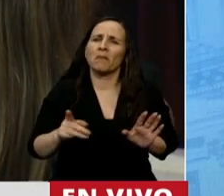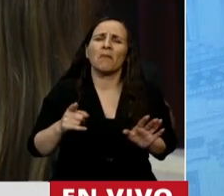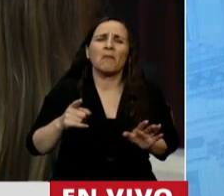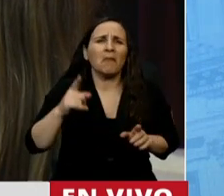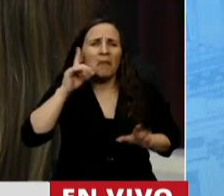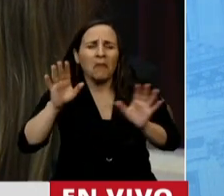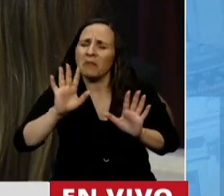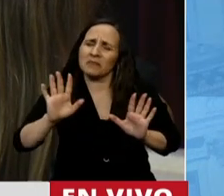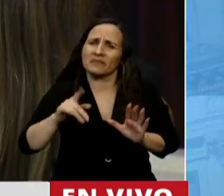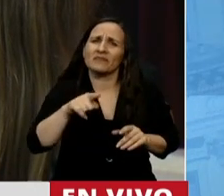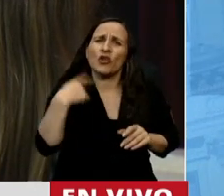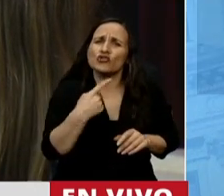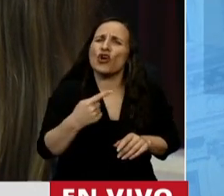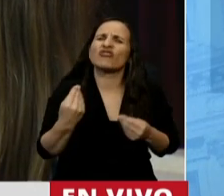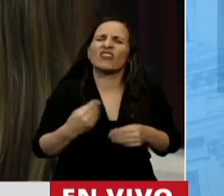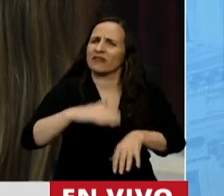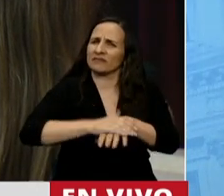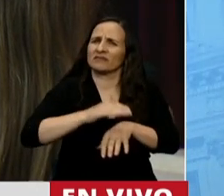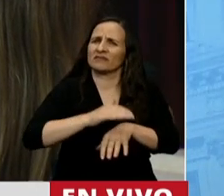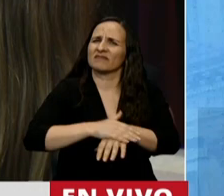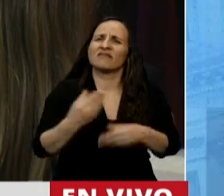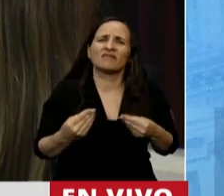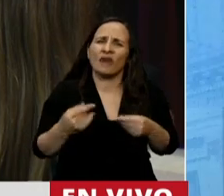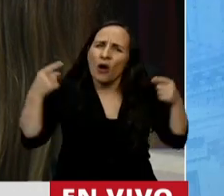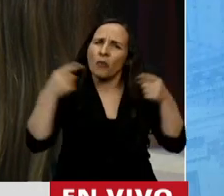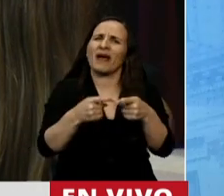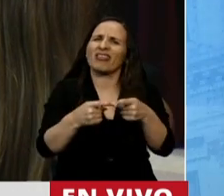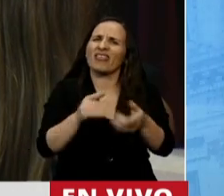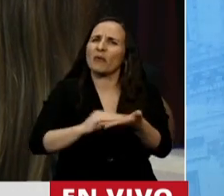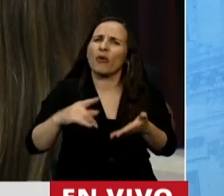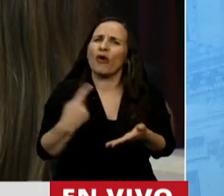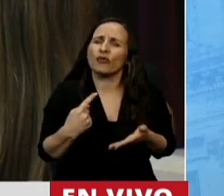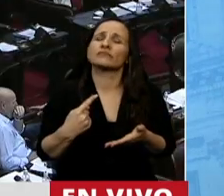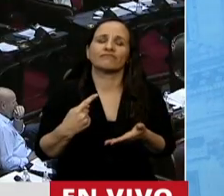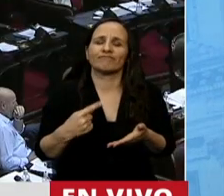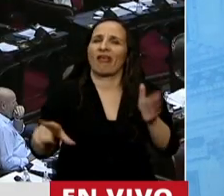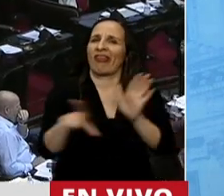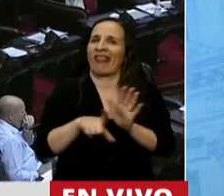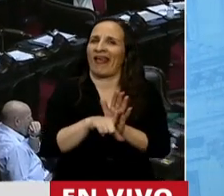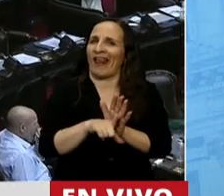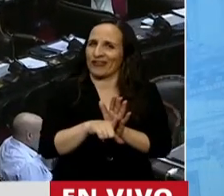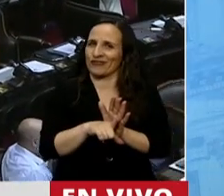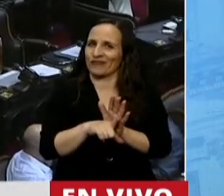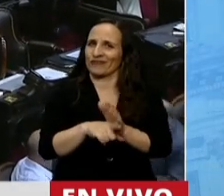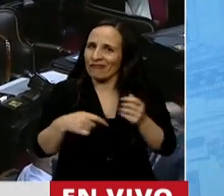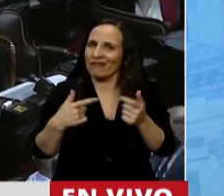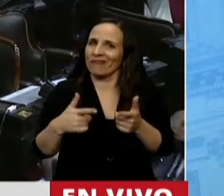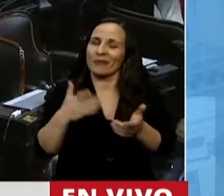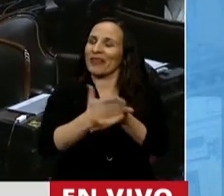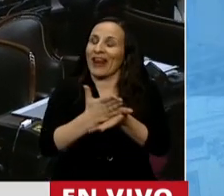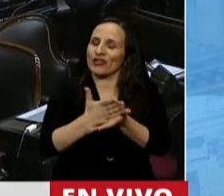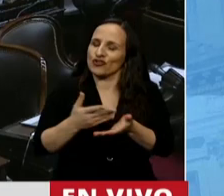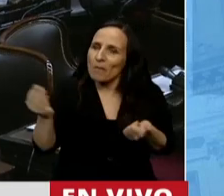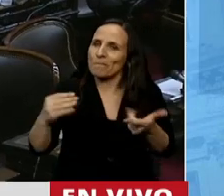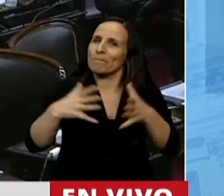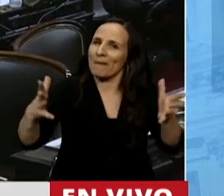compromiso de legislar en la ampliación de derechos. Aprobar estas leyes nos convierte en un país más justo,